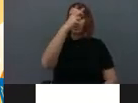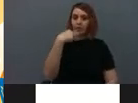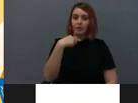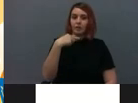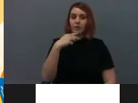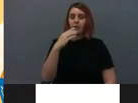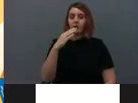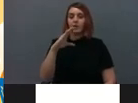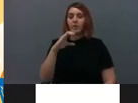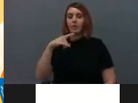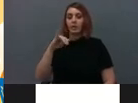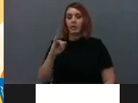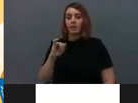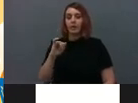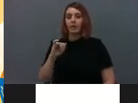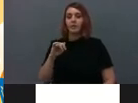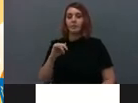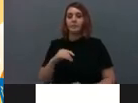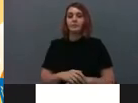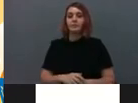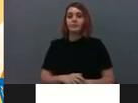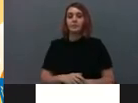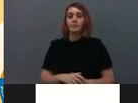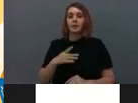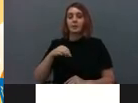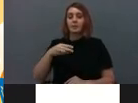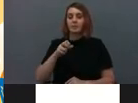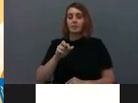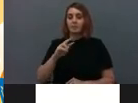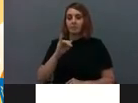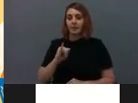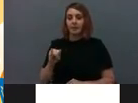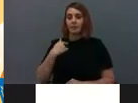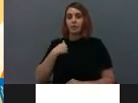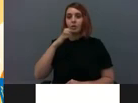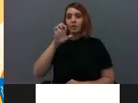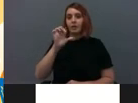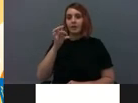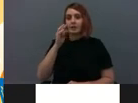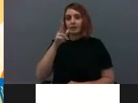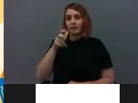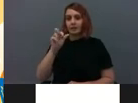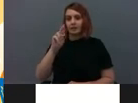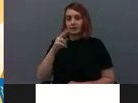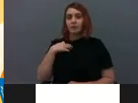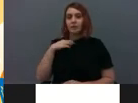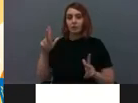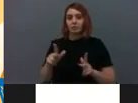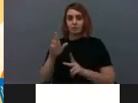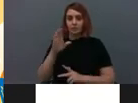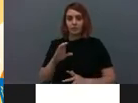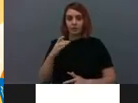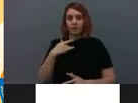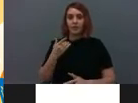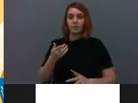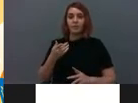PGI y Mer Therapeutics. Soy Esther Castellanos Torres, socióloga, agente de igualdad y doctora en ciencias